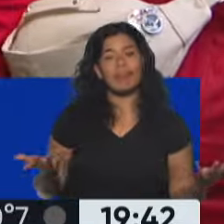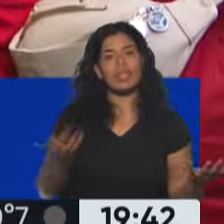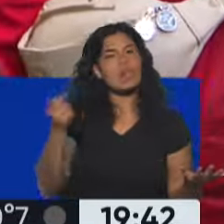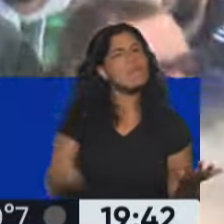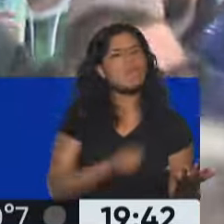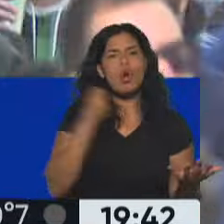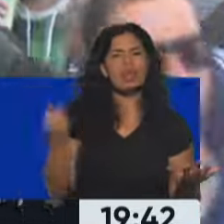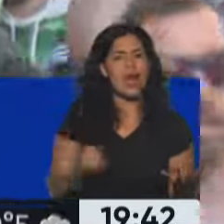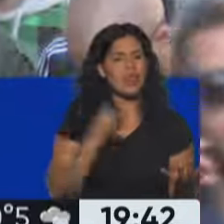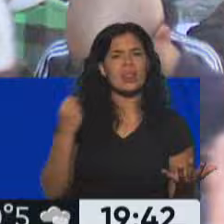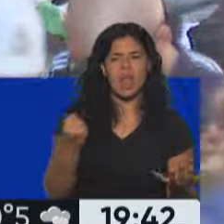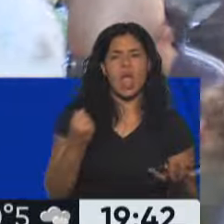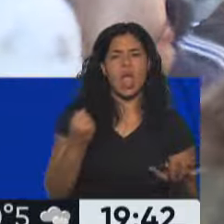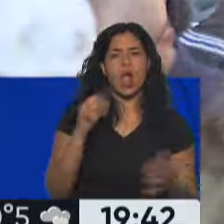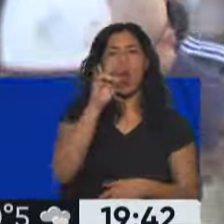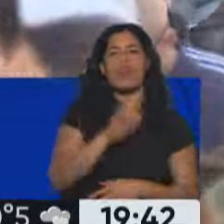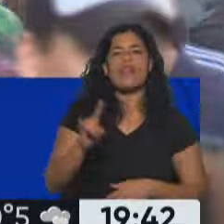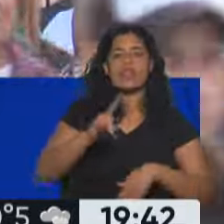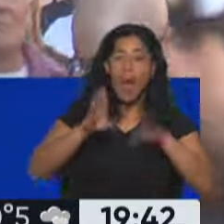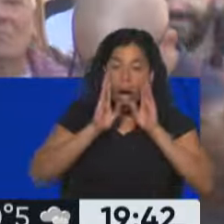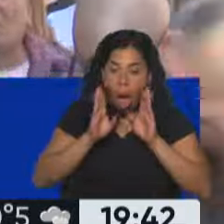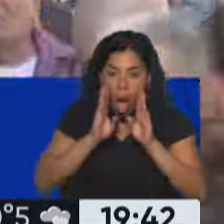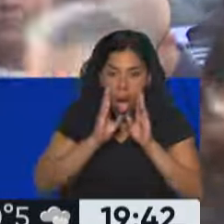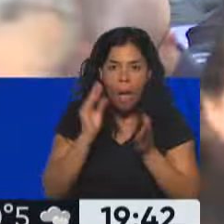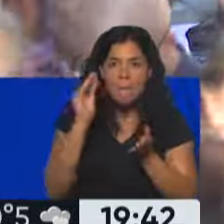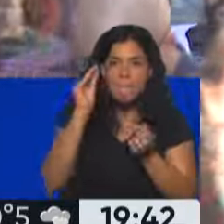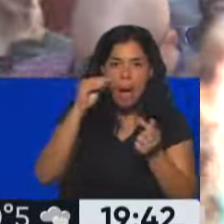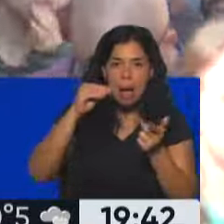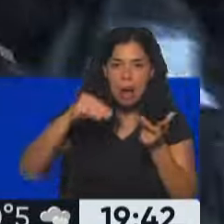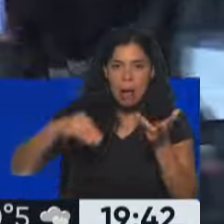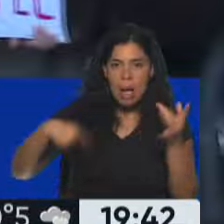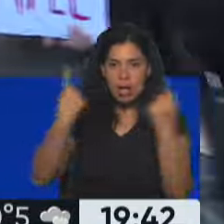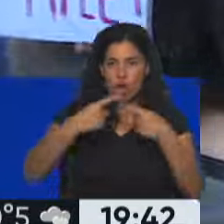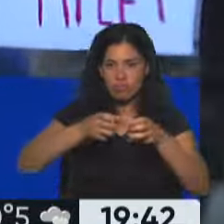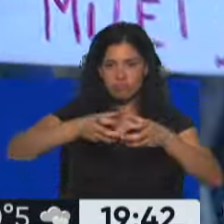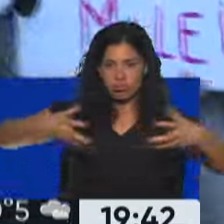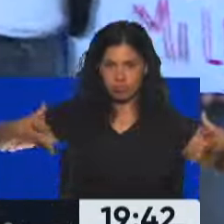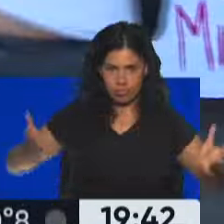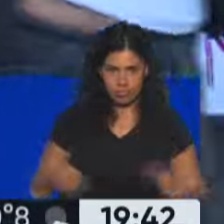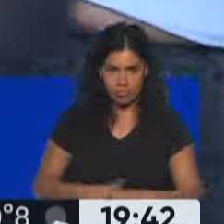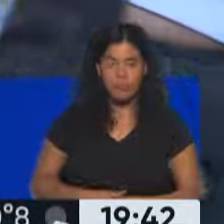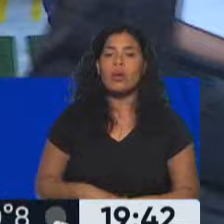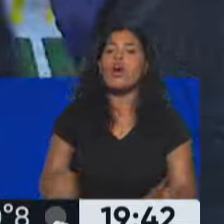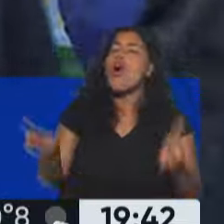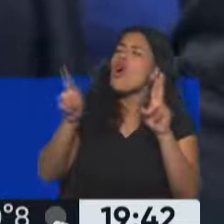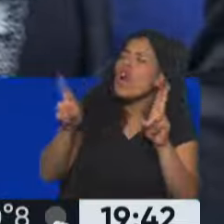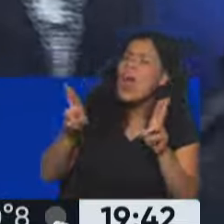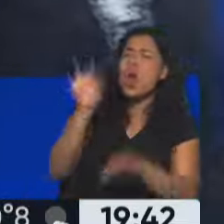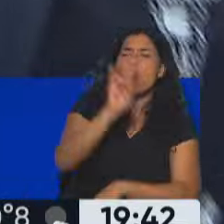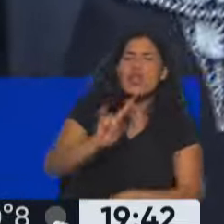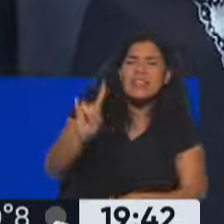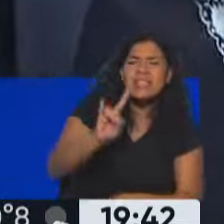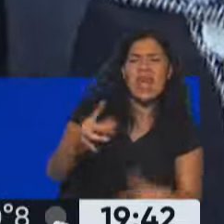trascienda mucho más allá de lo universitario y de las personas que forman parte de la universidad. Espero que haya un apoyo a la universidad y a la educación.